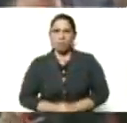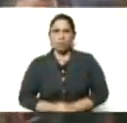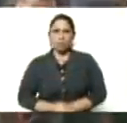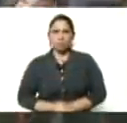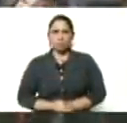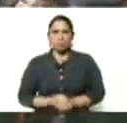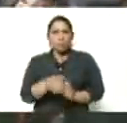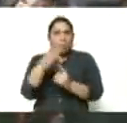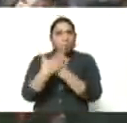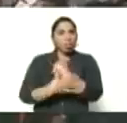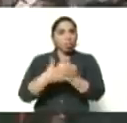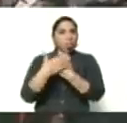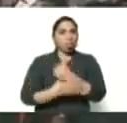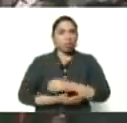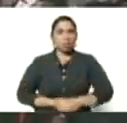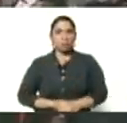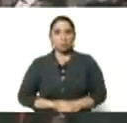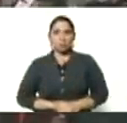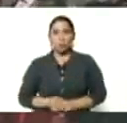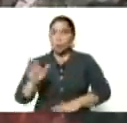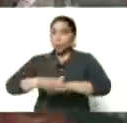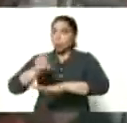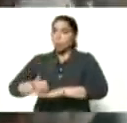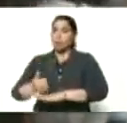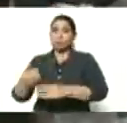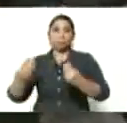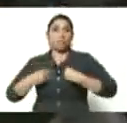humillación por parte de la vida.